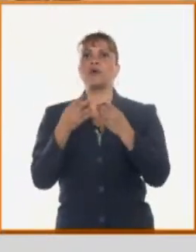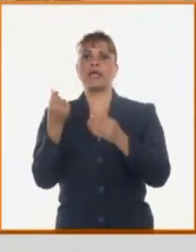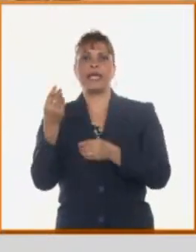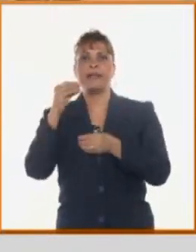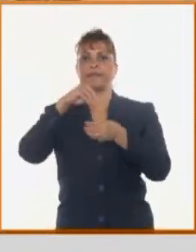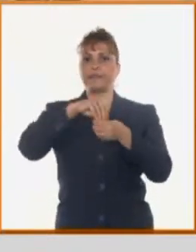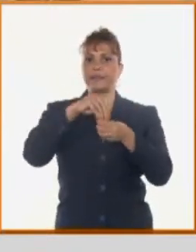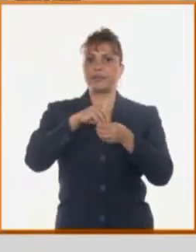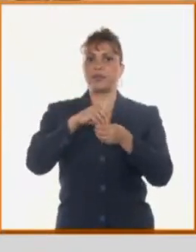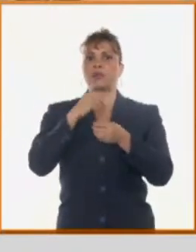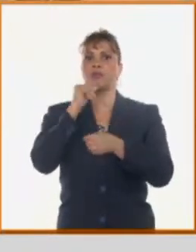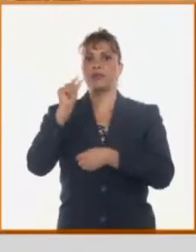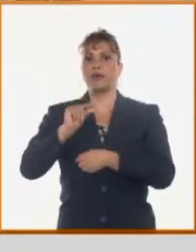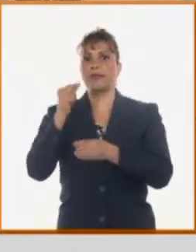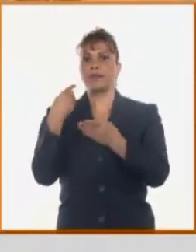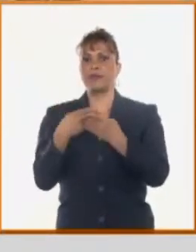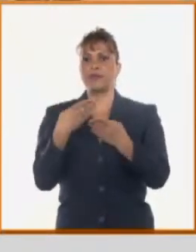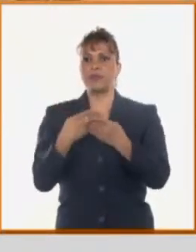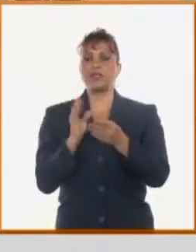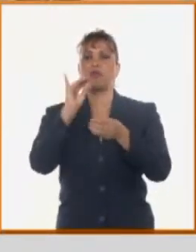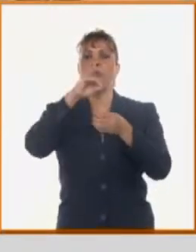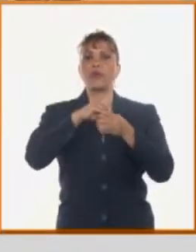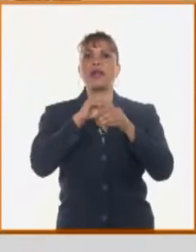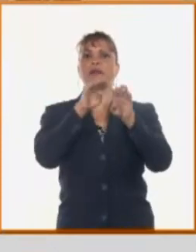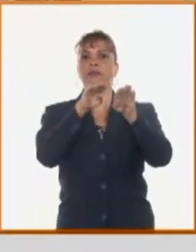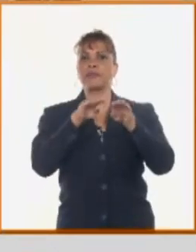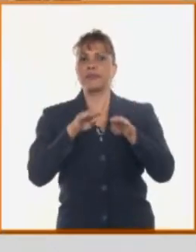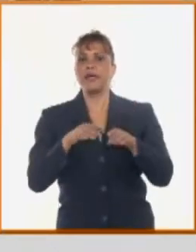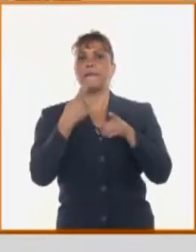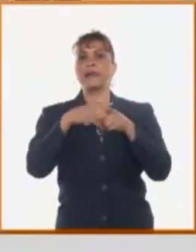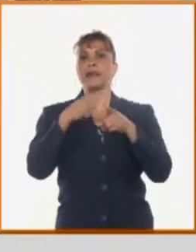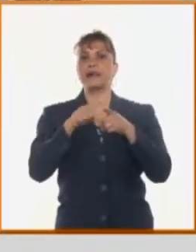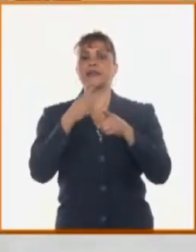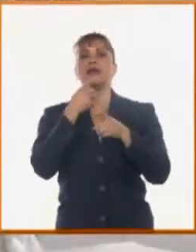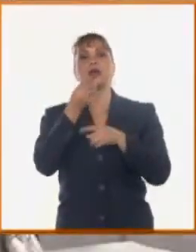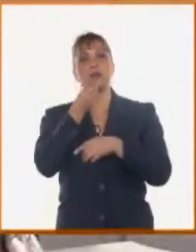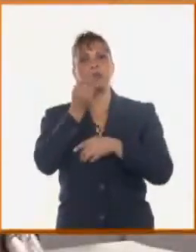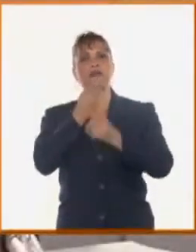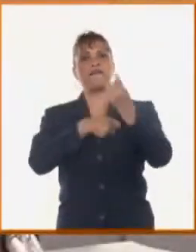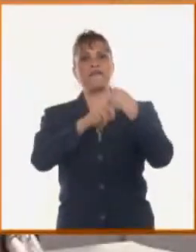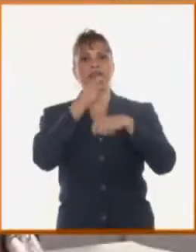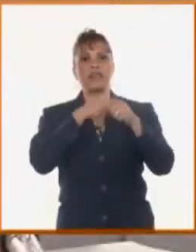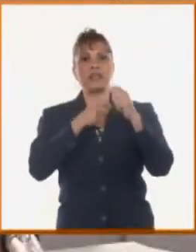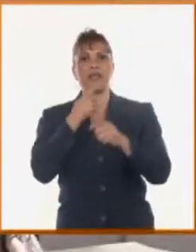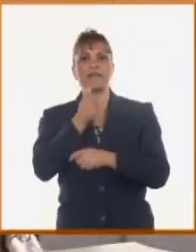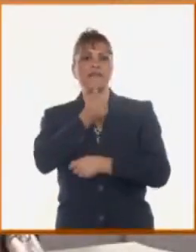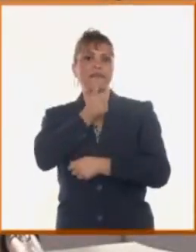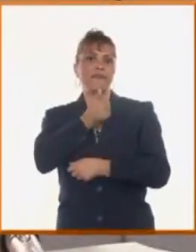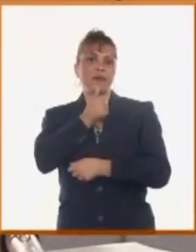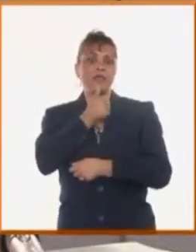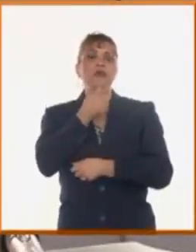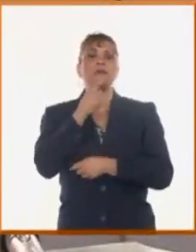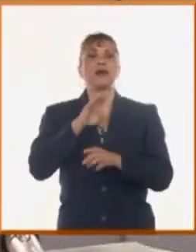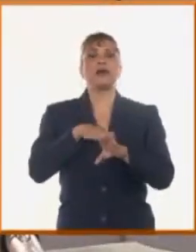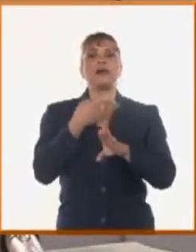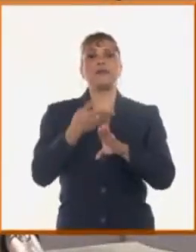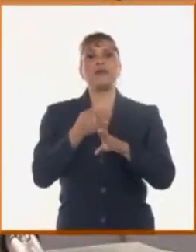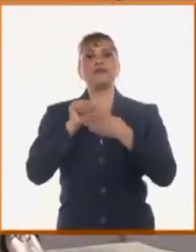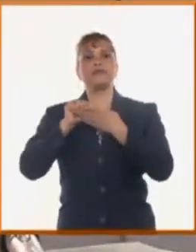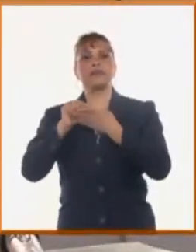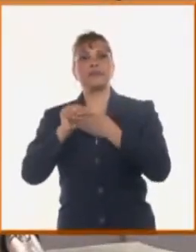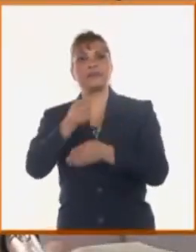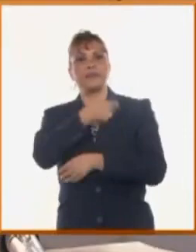proveedores e incorporar en nuestros almacenes mercancías de acceso a la forma de gestión estatal para que pudieran brindar servicio a la población, creo que